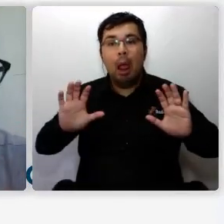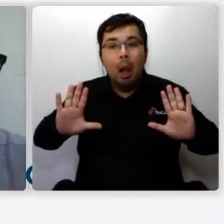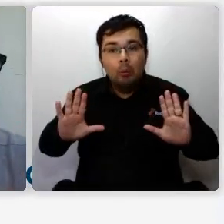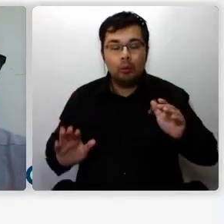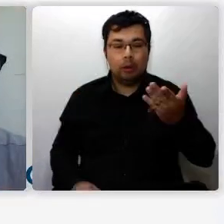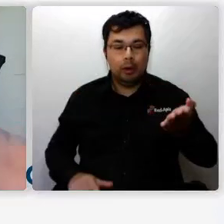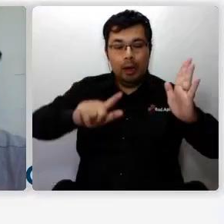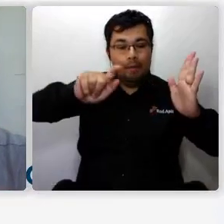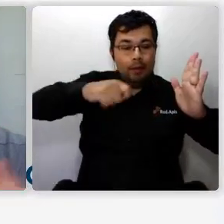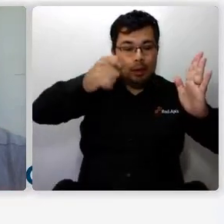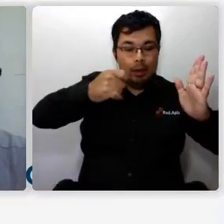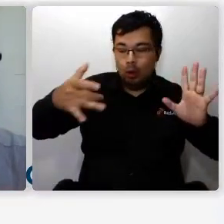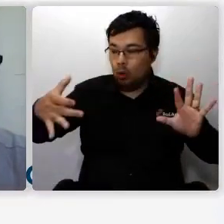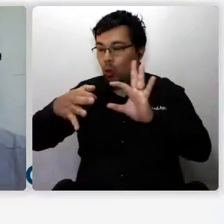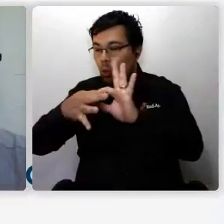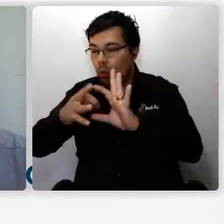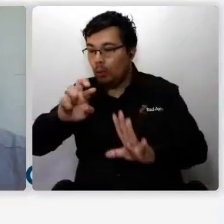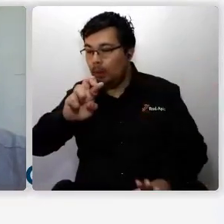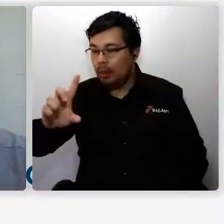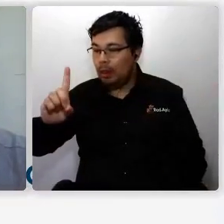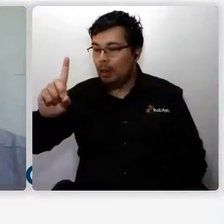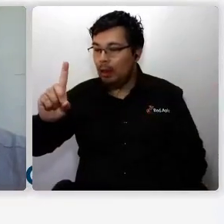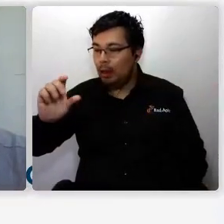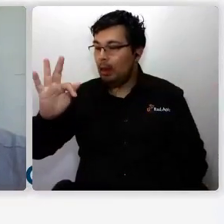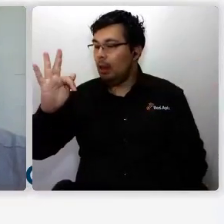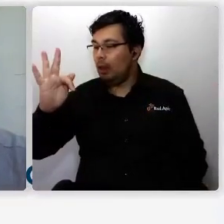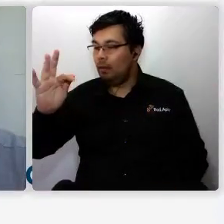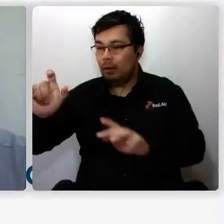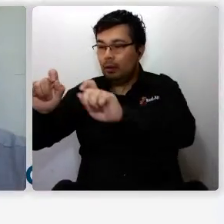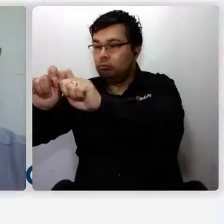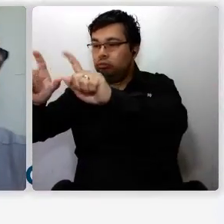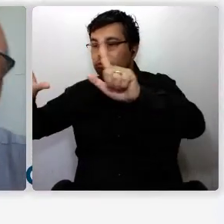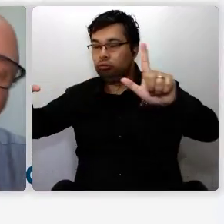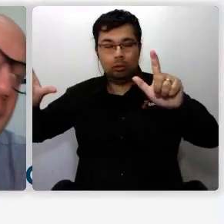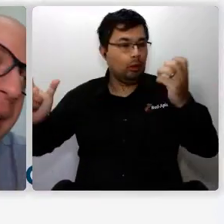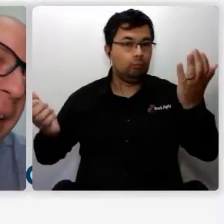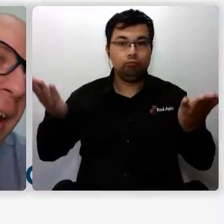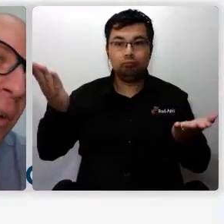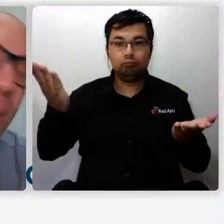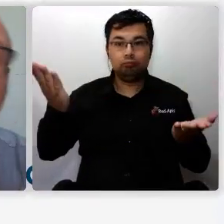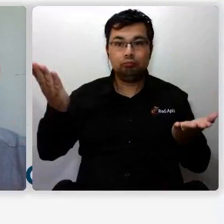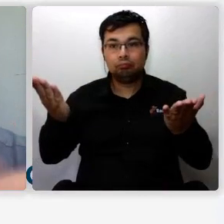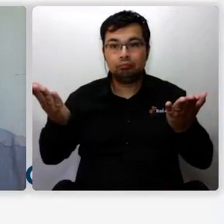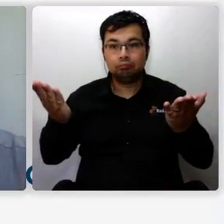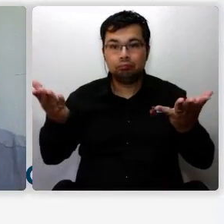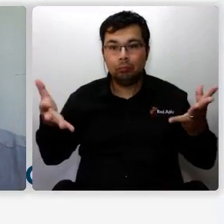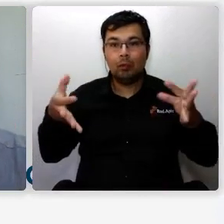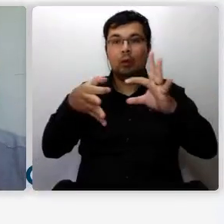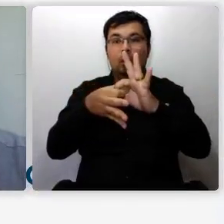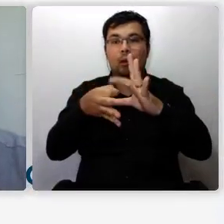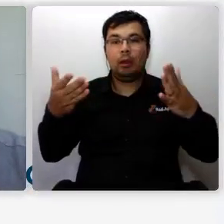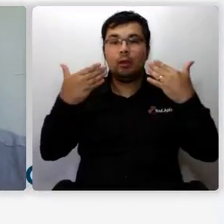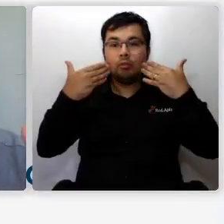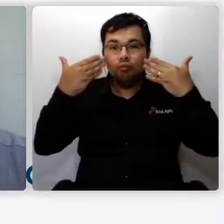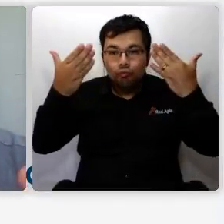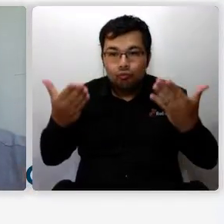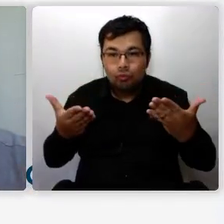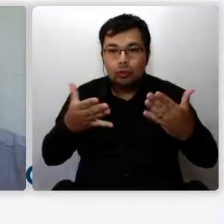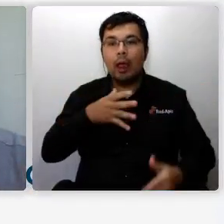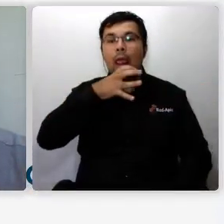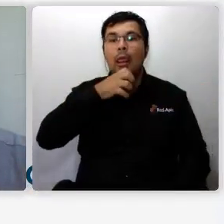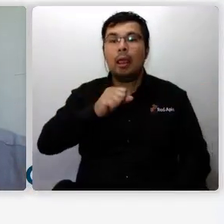en el ideal de los casos compartirlo con vuestro equipo de trabajo, quienes lo tengan, y ya sería como el regalo de Navidad poder generar